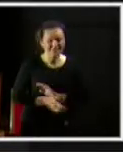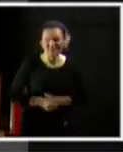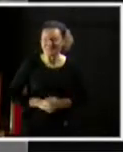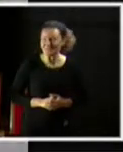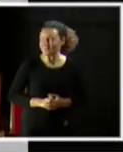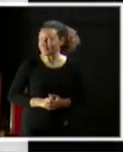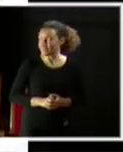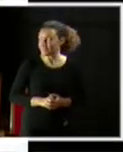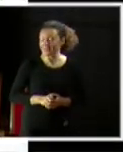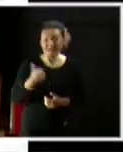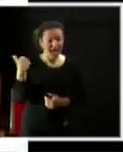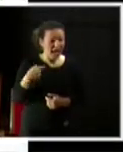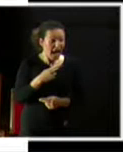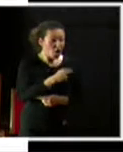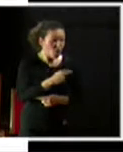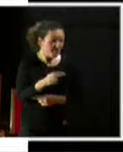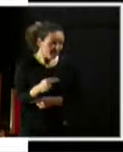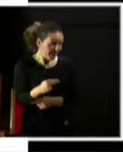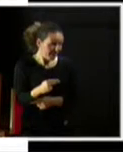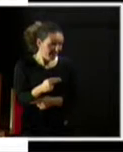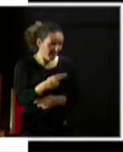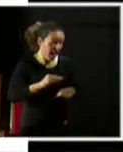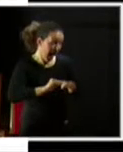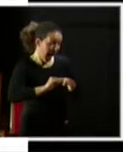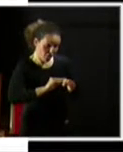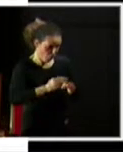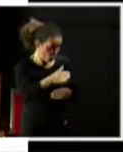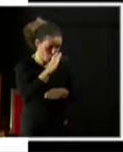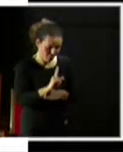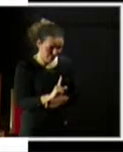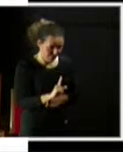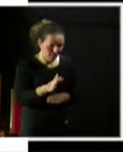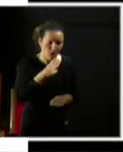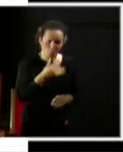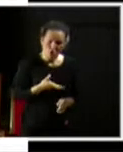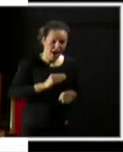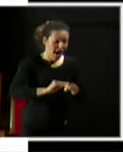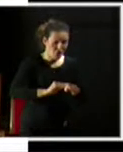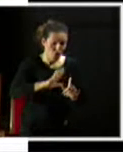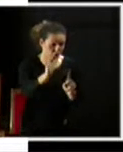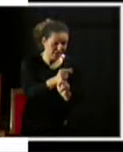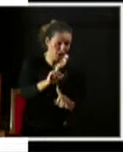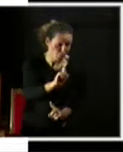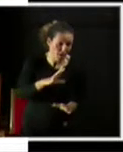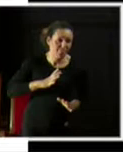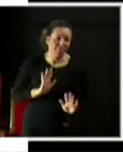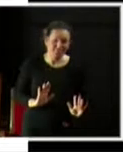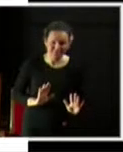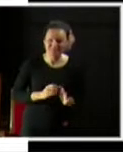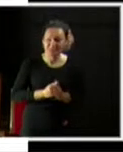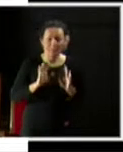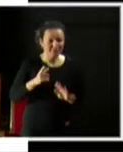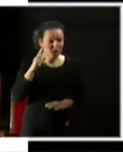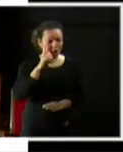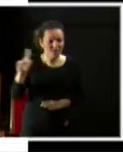vamos a suponer que los peces no están bebiendo bebidas alcohólicas porque no lo pueden conseguir pero bueno hay estudios por ahí que dicen que por ejemplo alguno